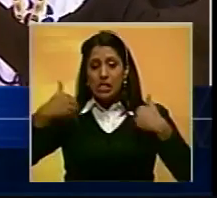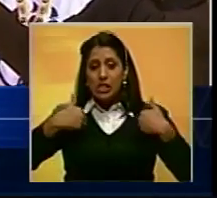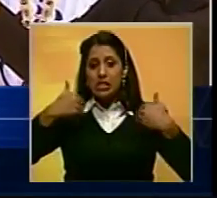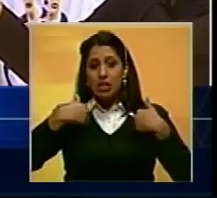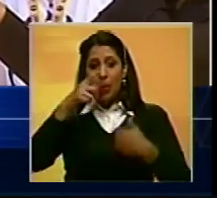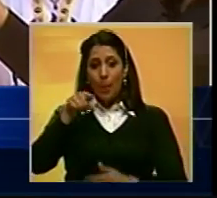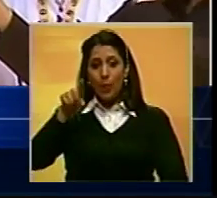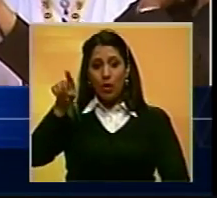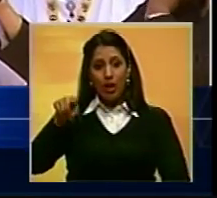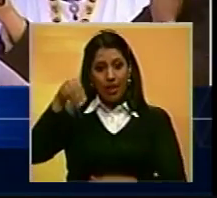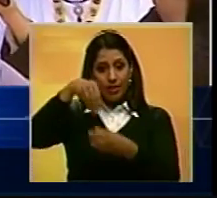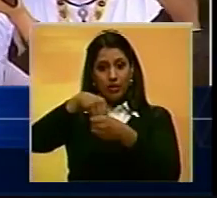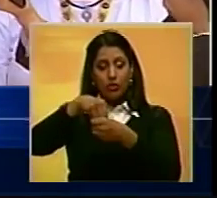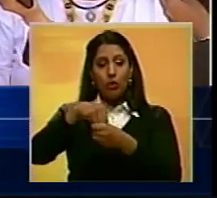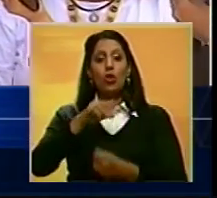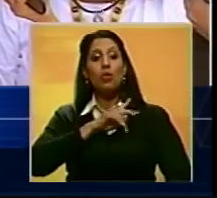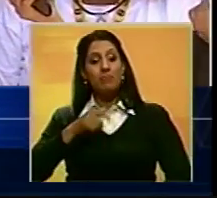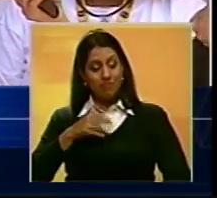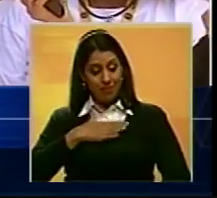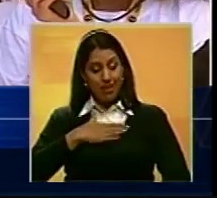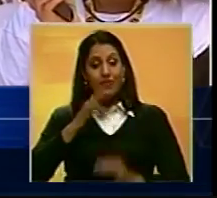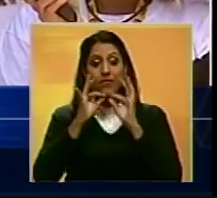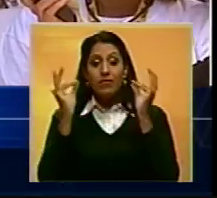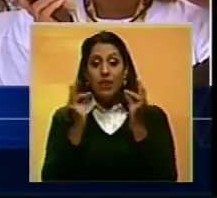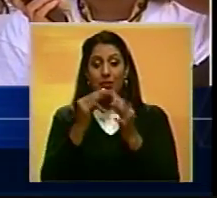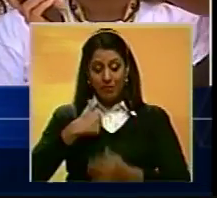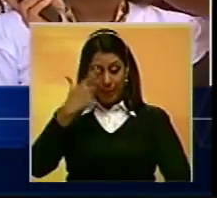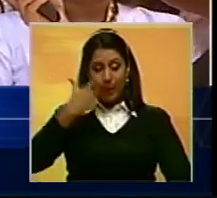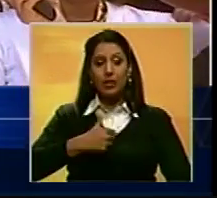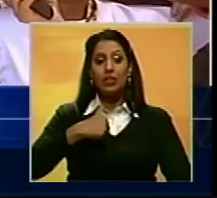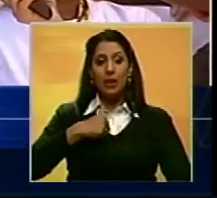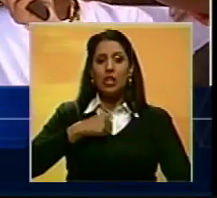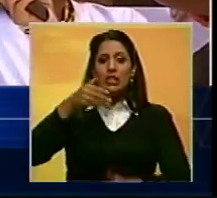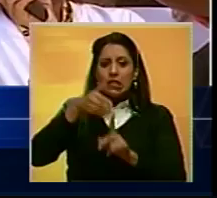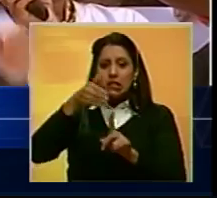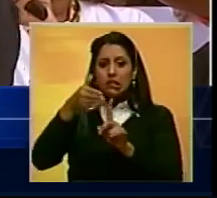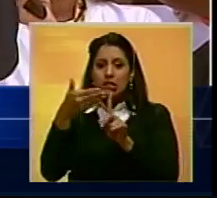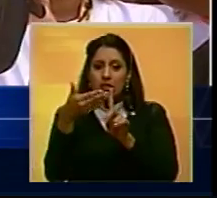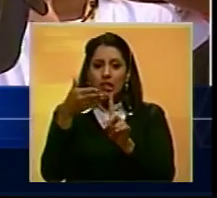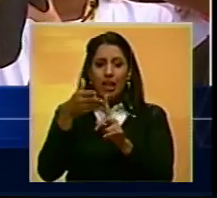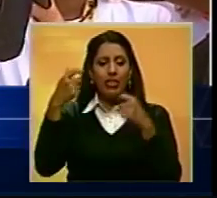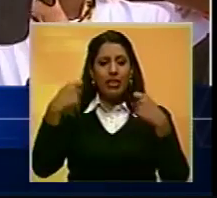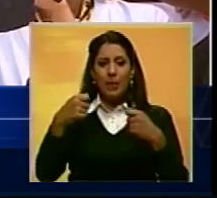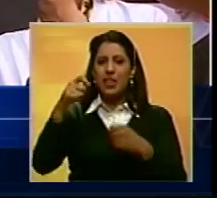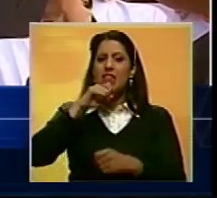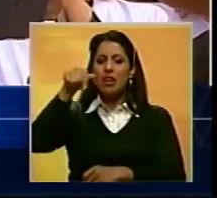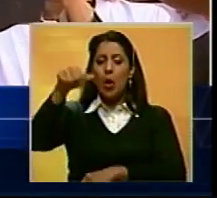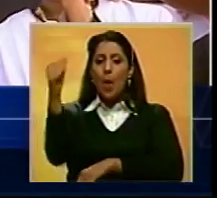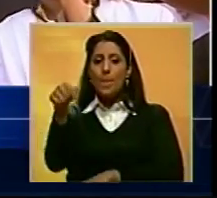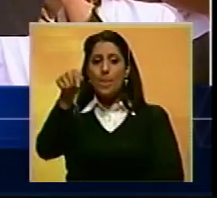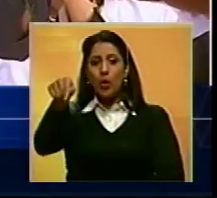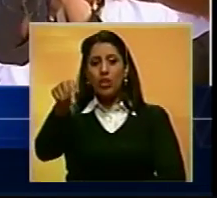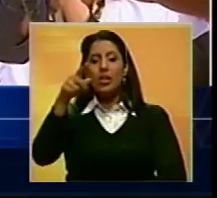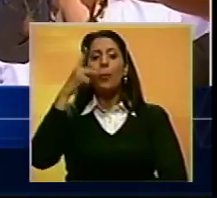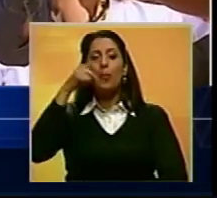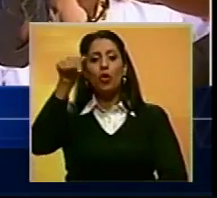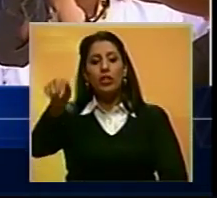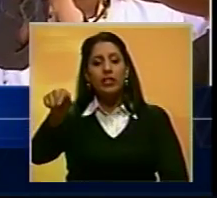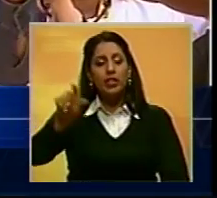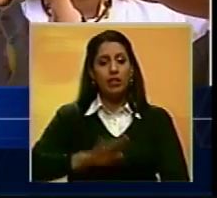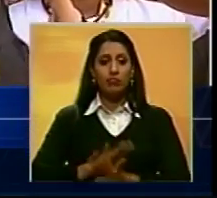Empresas Polar, que mi familia y que mi persona somos objeto de parte de la policía